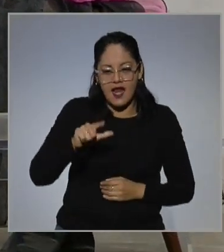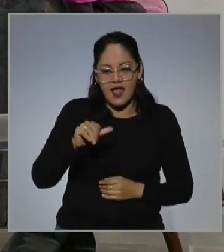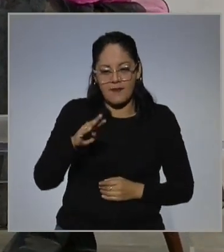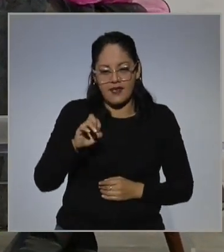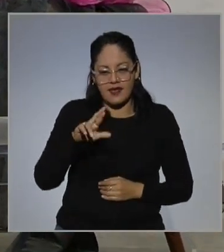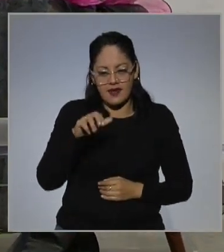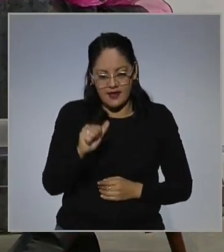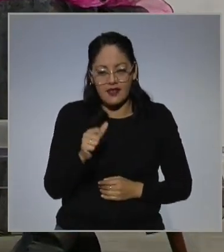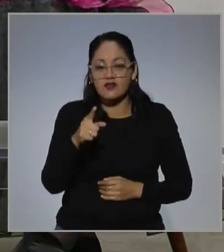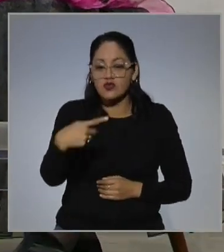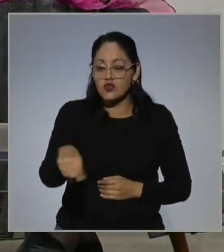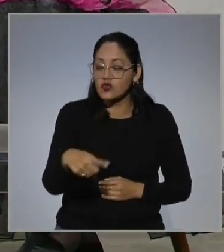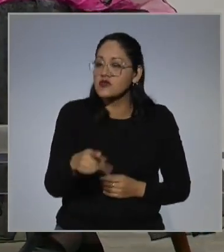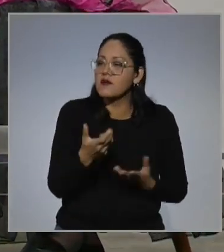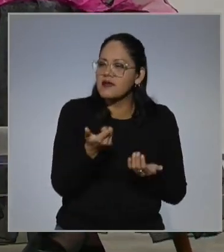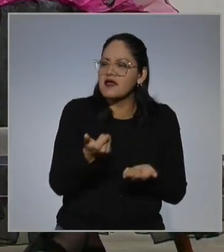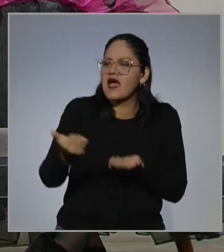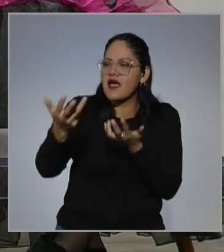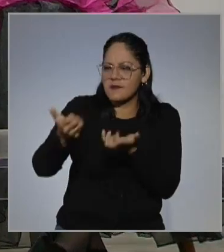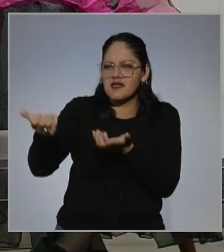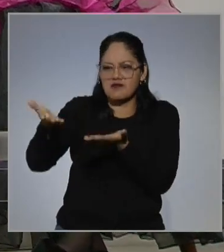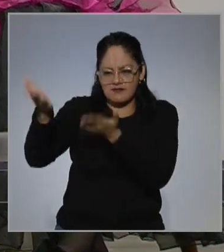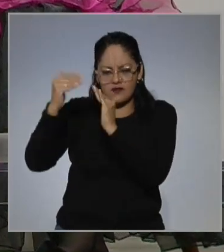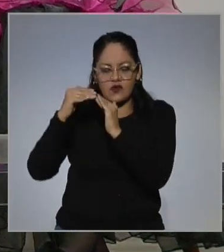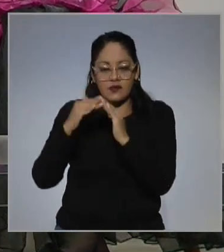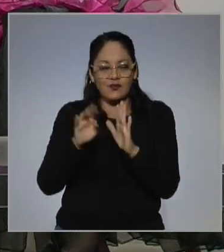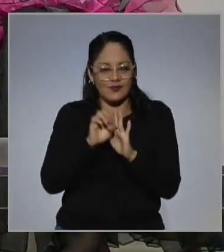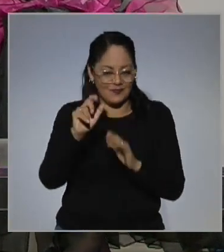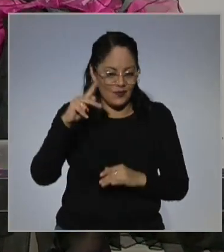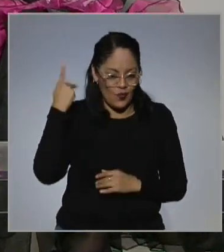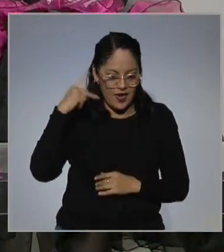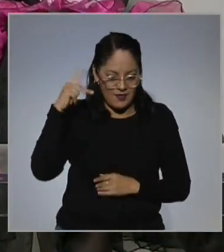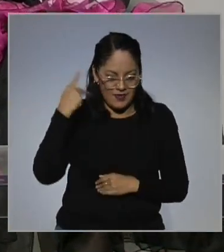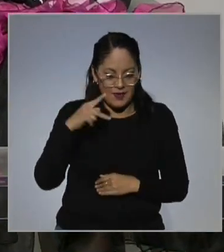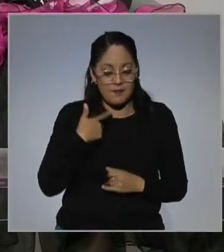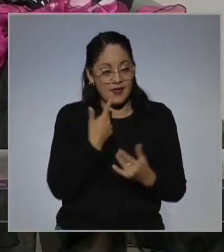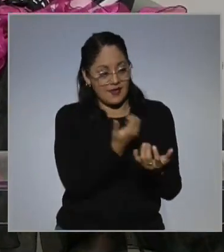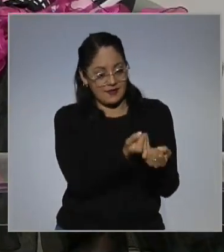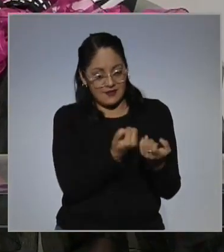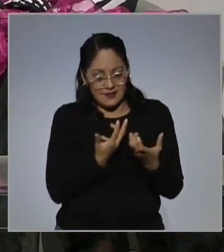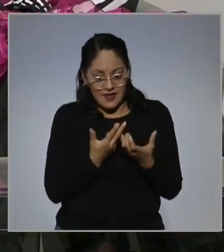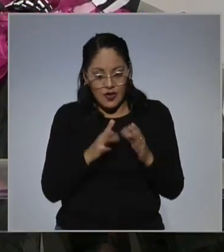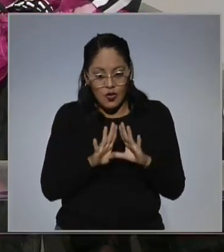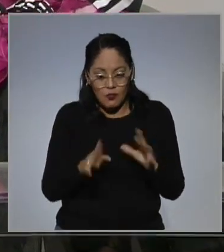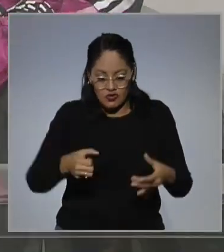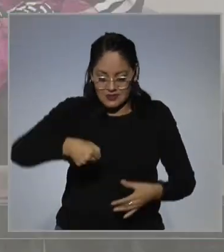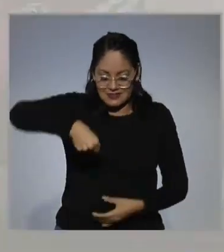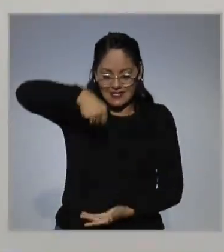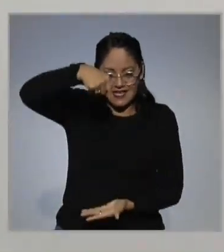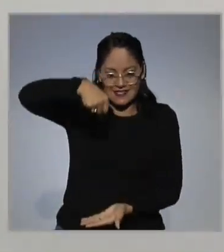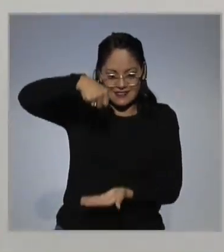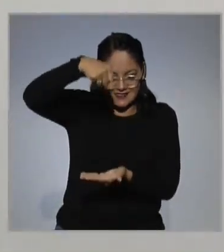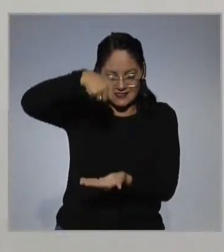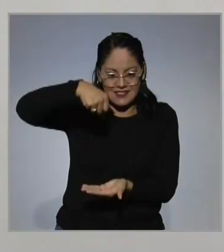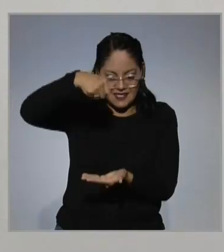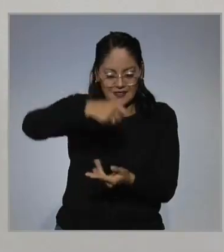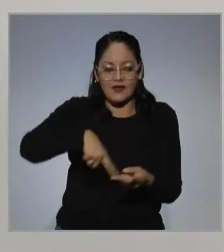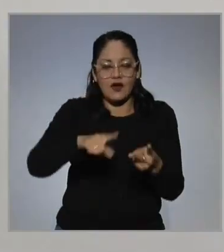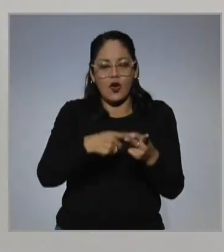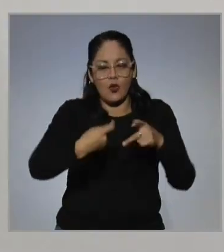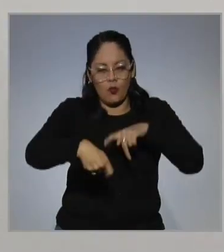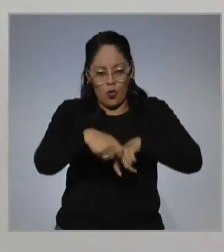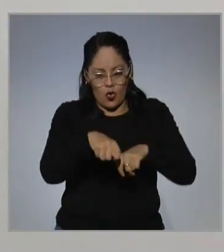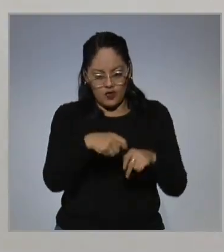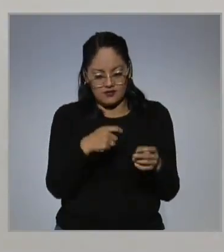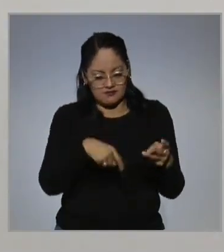tu calavera. Ajá. Por ejemplo, a mí en Puebla mi calavera me la dieron en una cesta, ¿no? O te la dan en una bolsa,